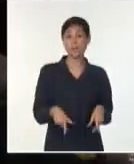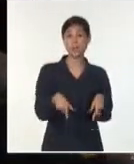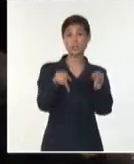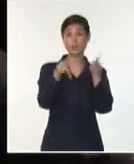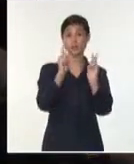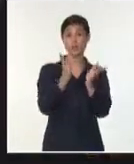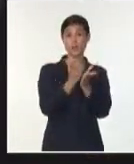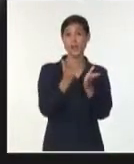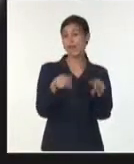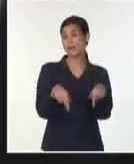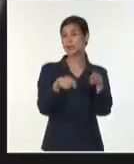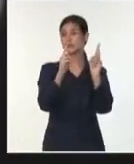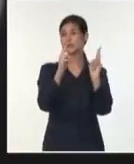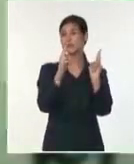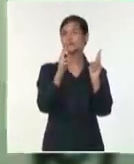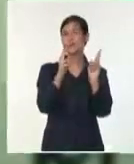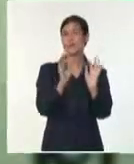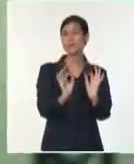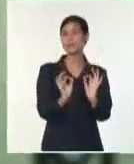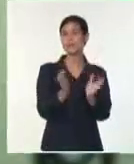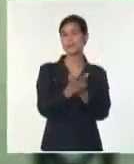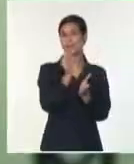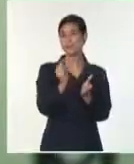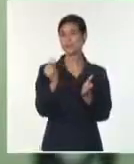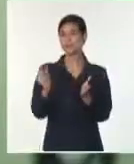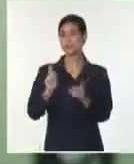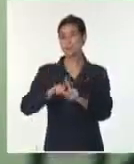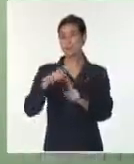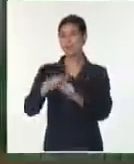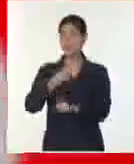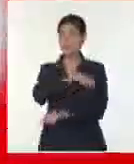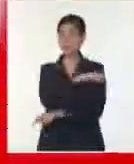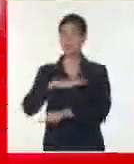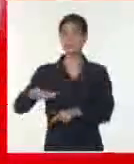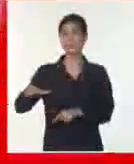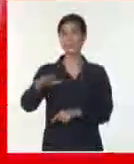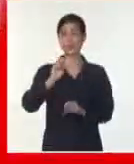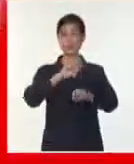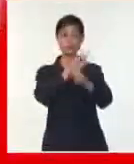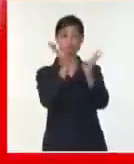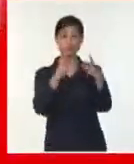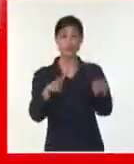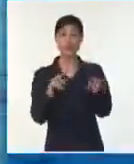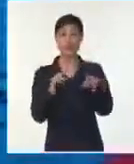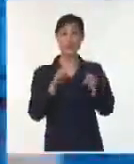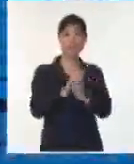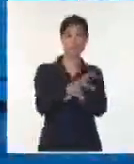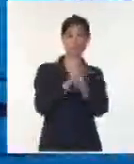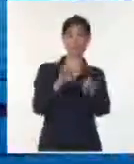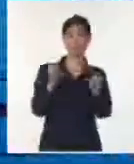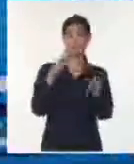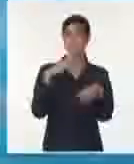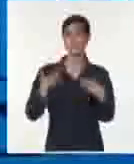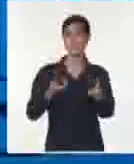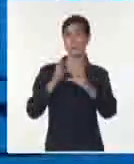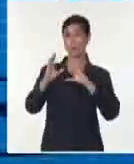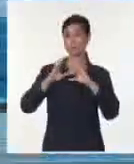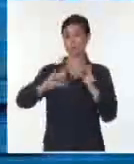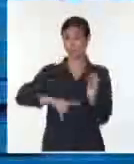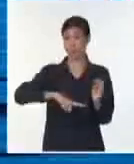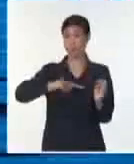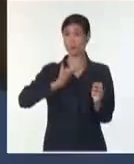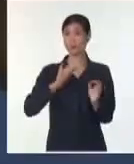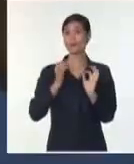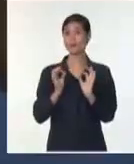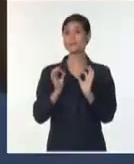en las comunidades. El incremento del alcance en diferentes formatos y plataformas digitales de la campaña comunicacional El Arte Nos Une, así